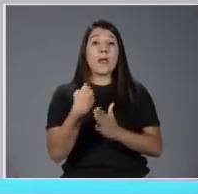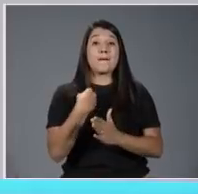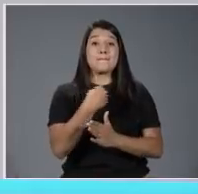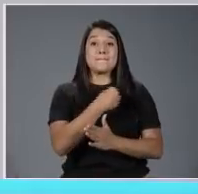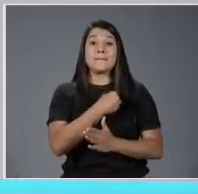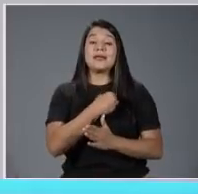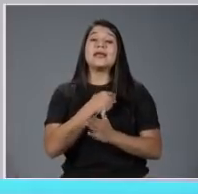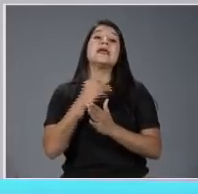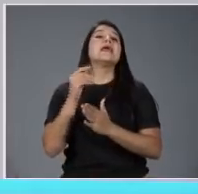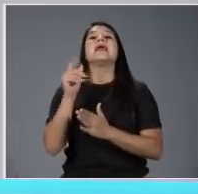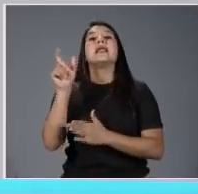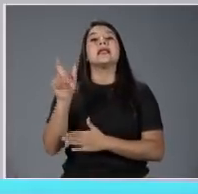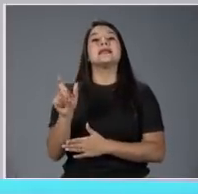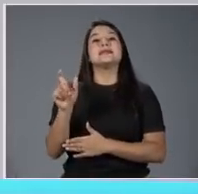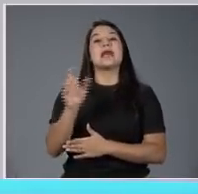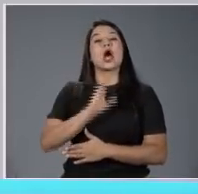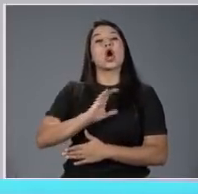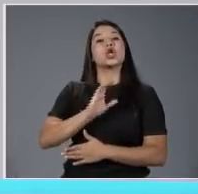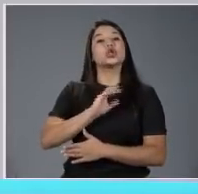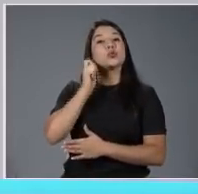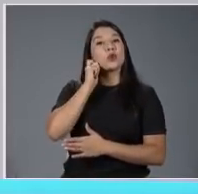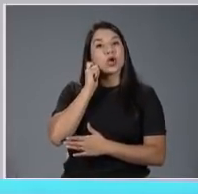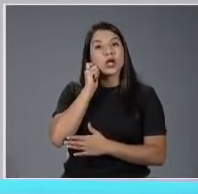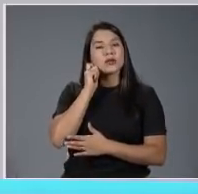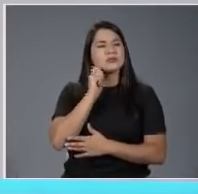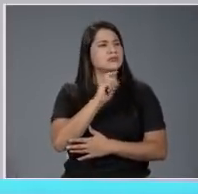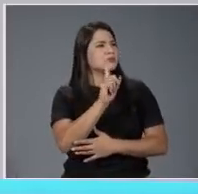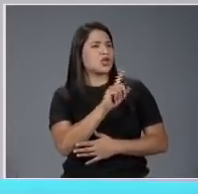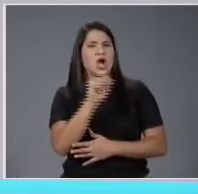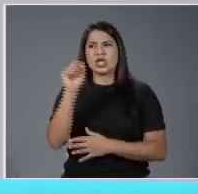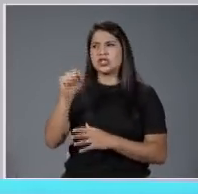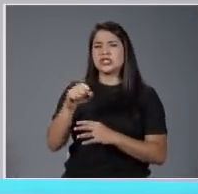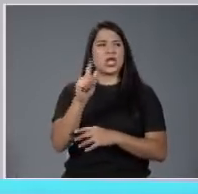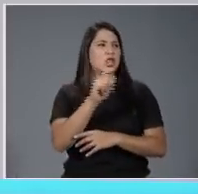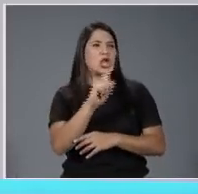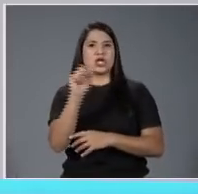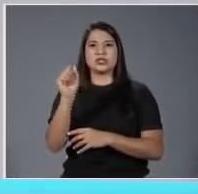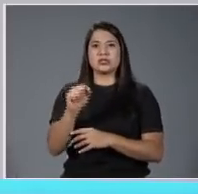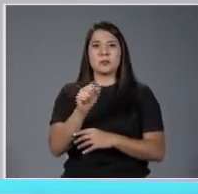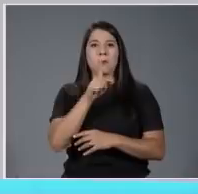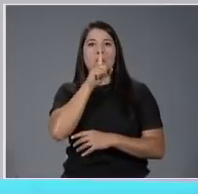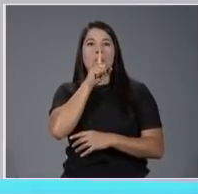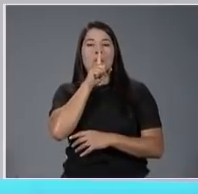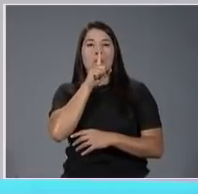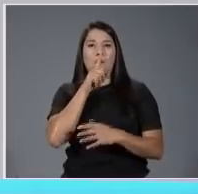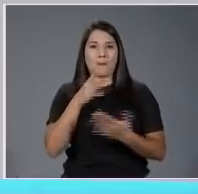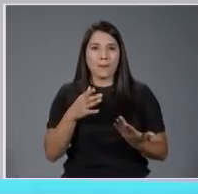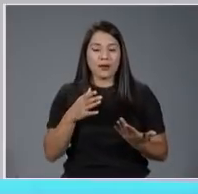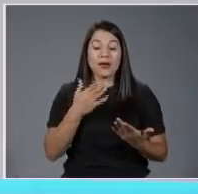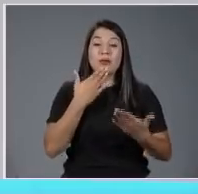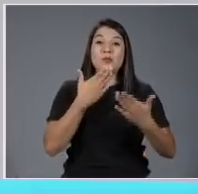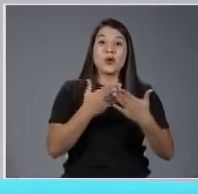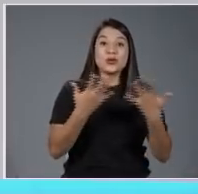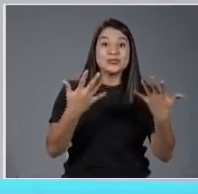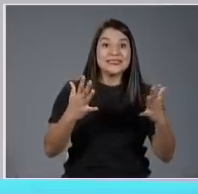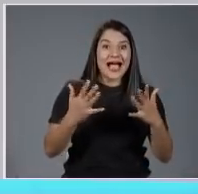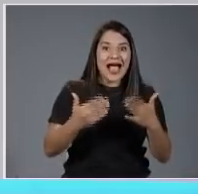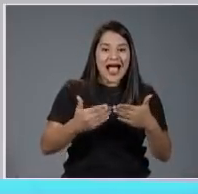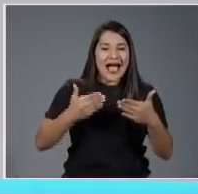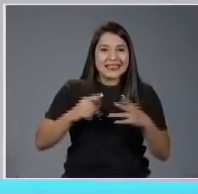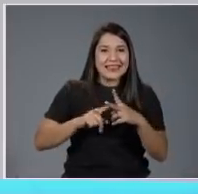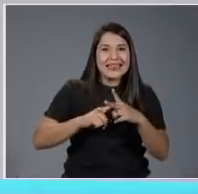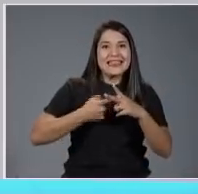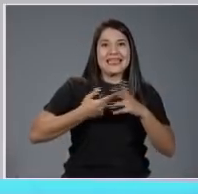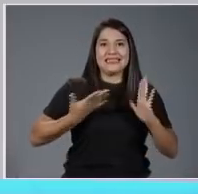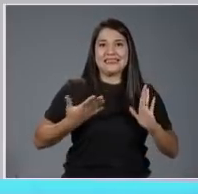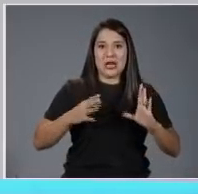doña Patricia Mora, y como no se pusieron de acuerdo, entonces no se mencionó. Bueno, ya antes de haber asumido ya hay discusión, que